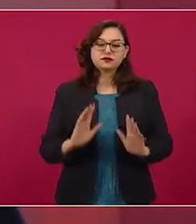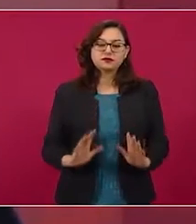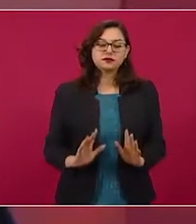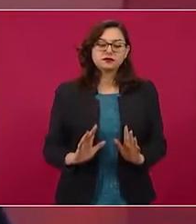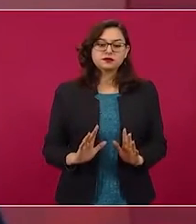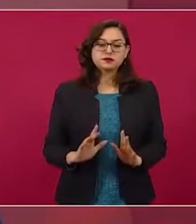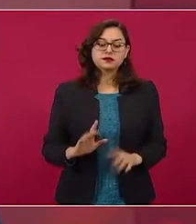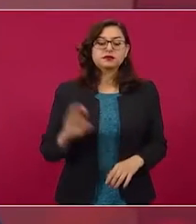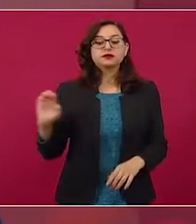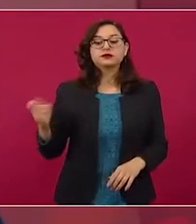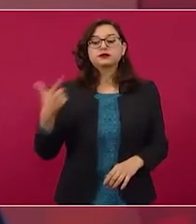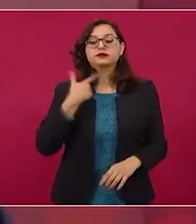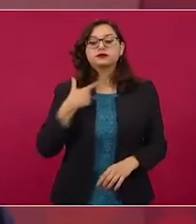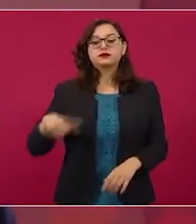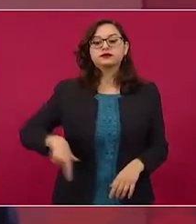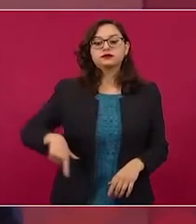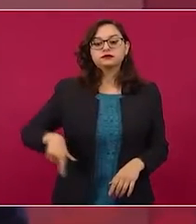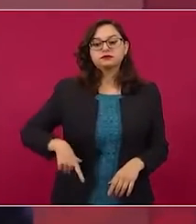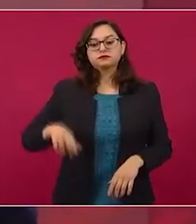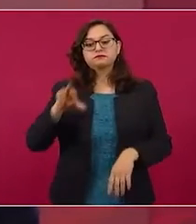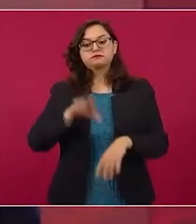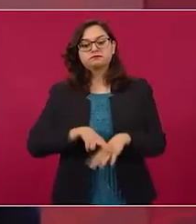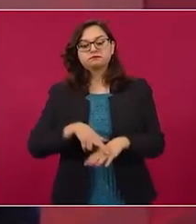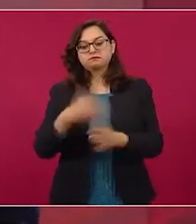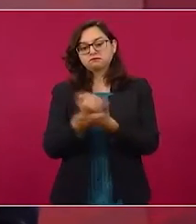los gobernadores. Se me hace,